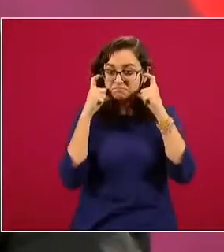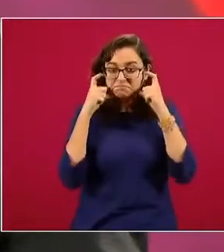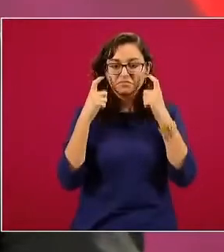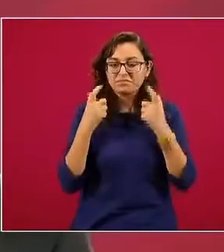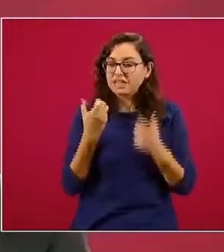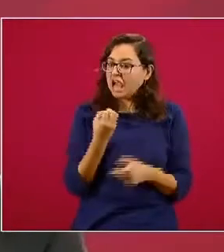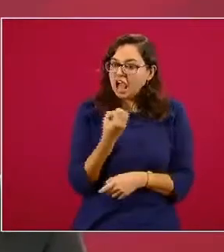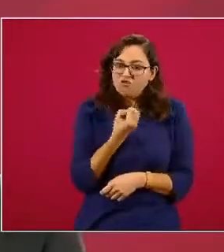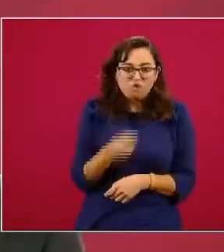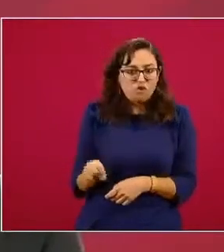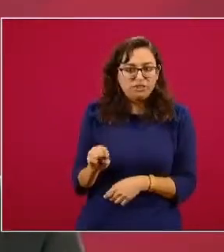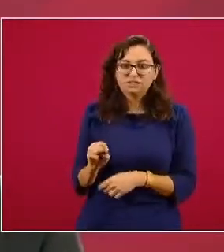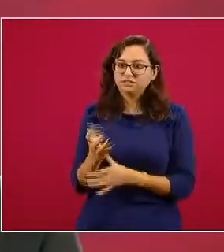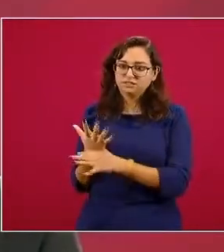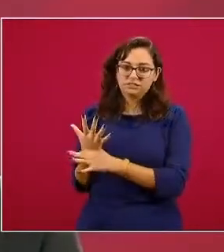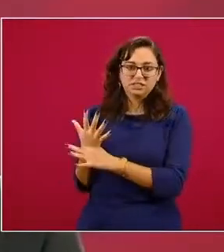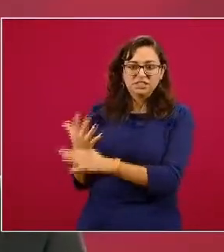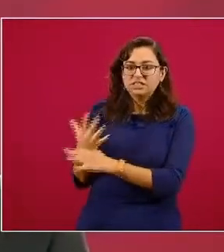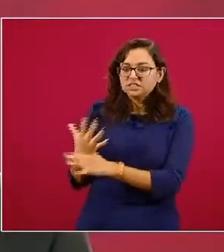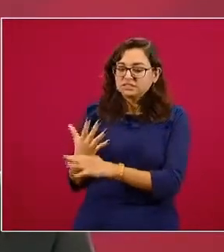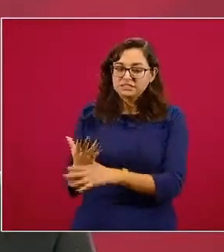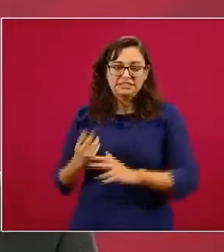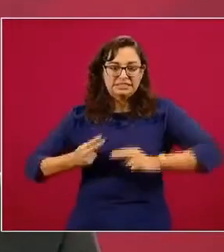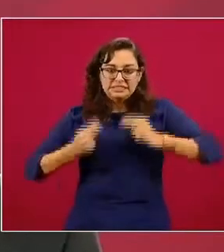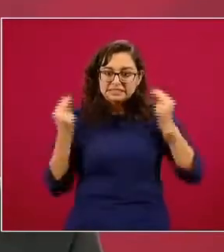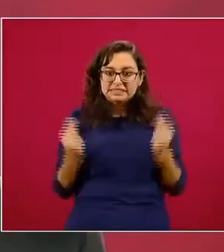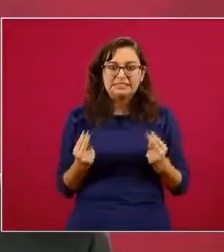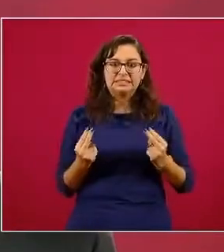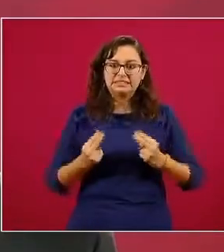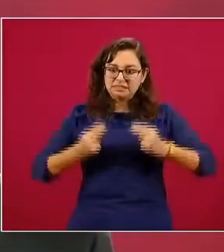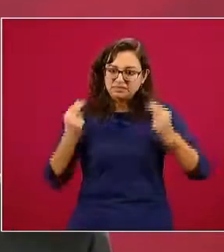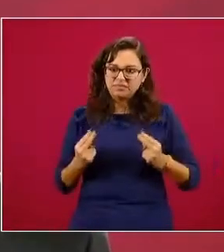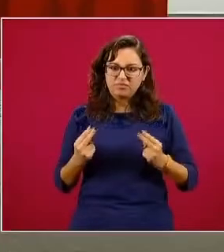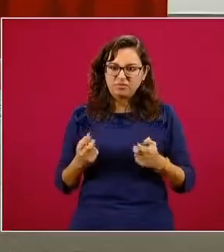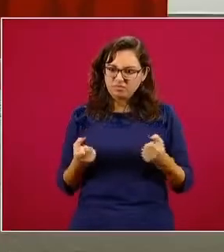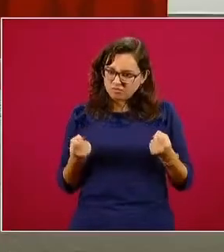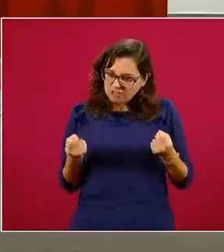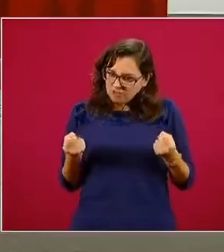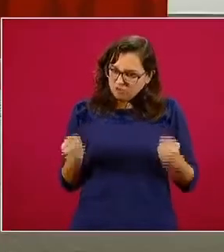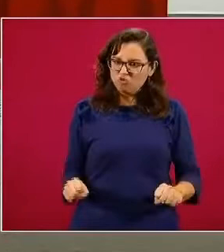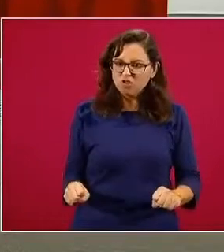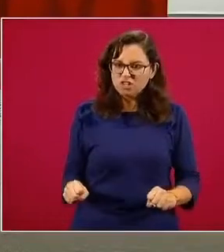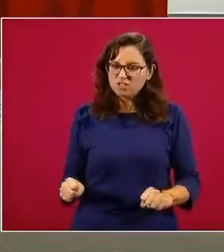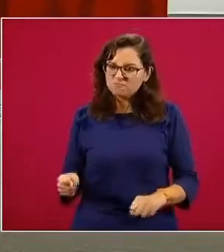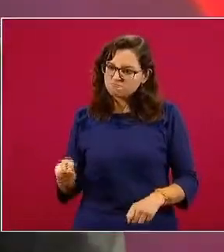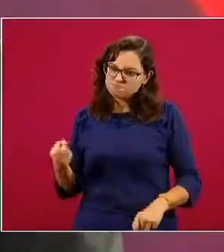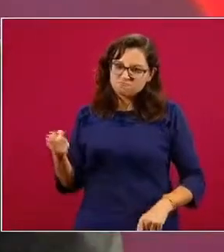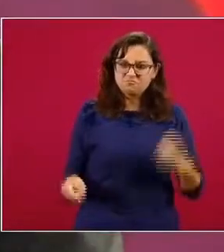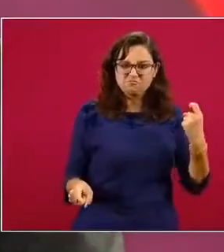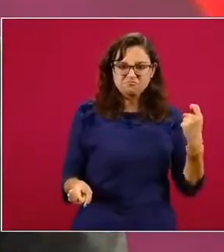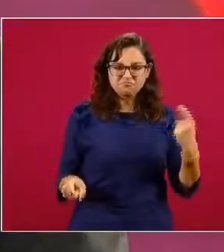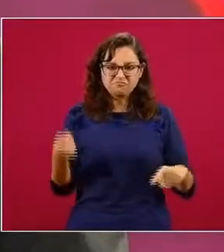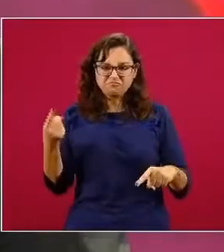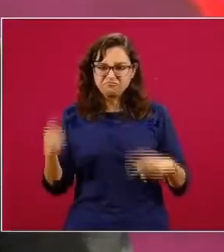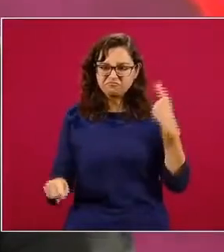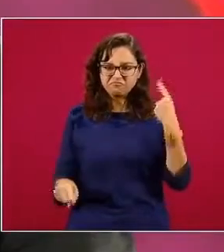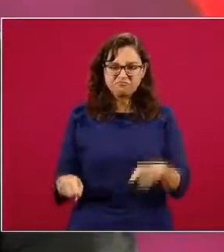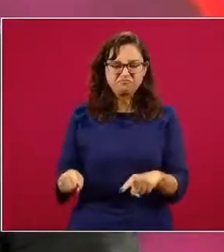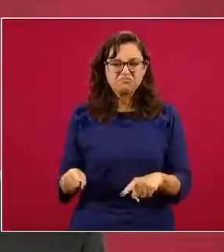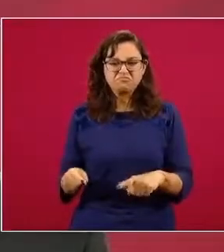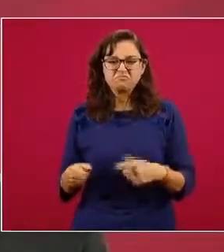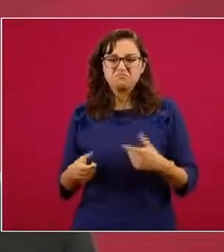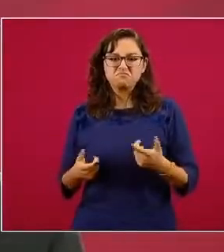necesidad que ellas y ellos visualizan de ejercer la fuerza pública, hacer acciones